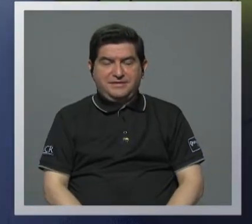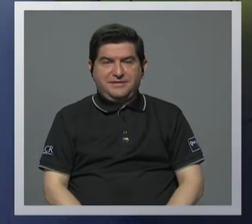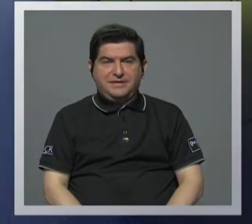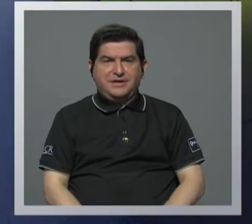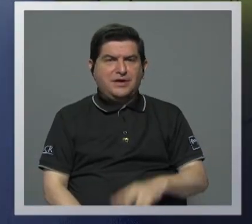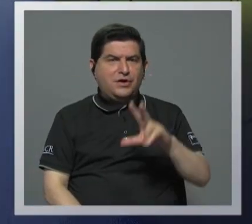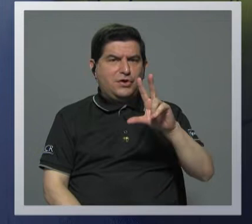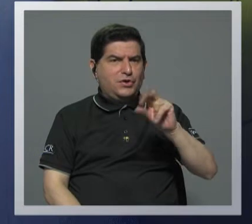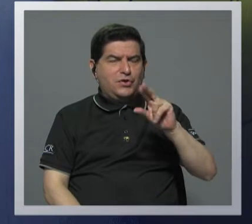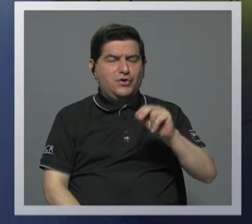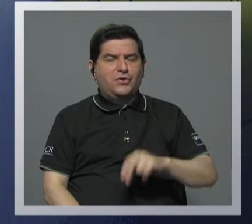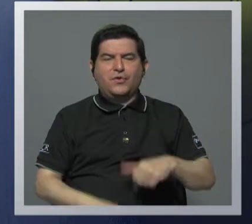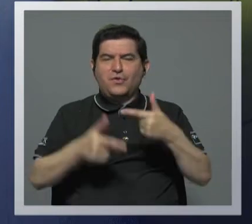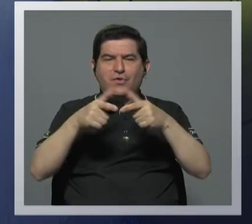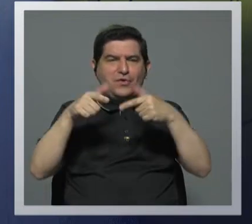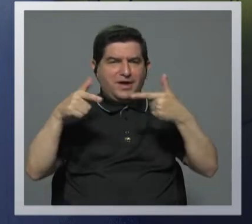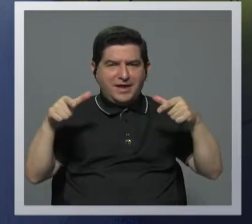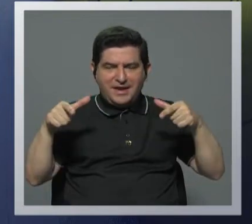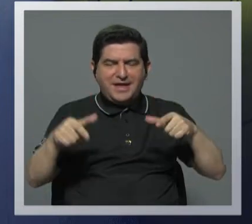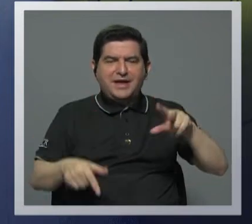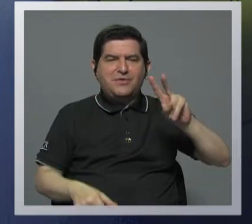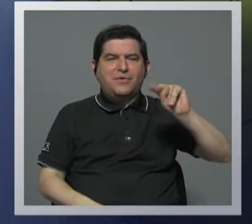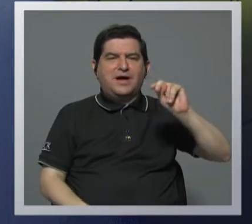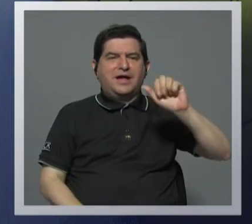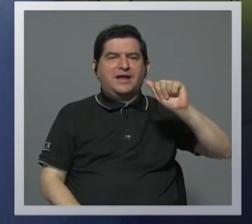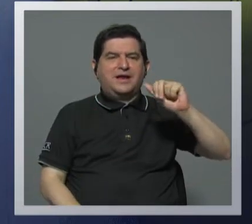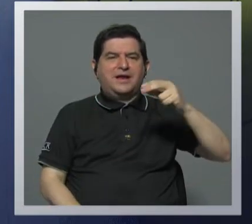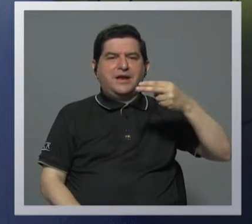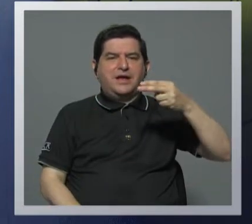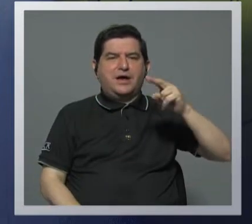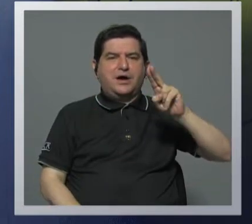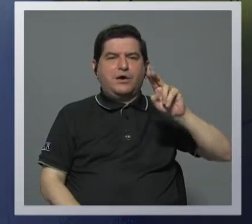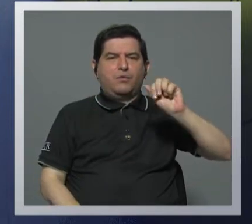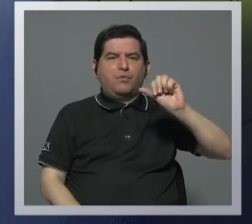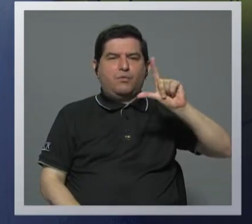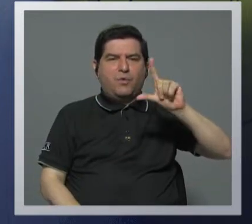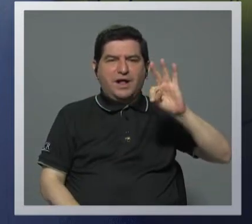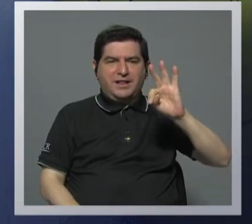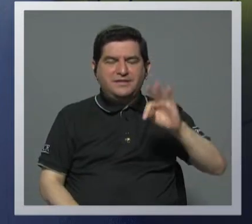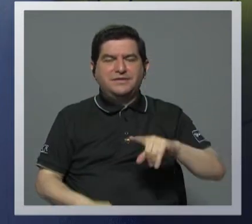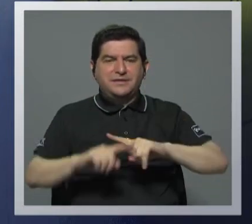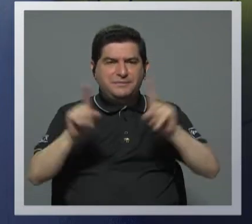no en náhuatl, sino en español,